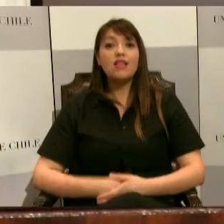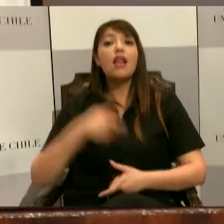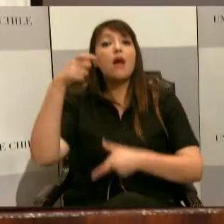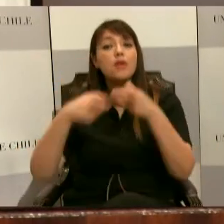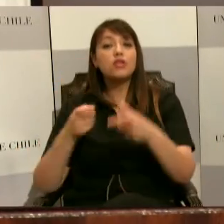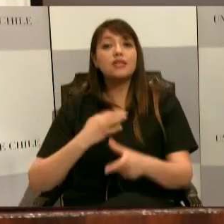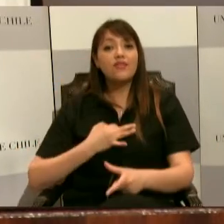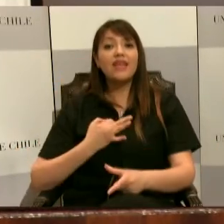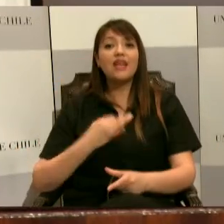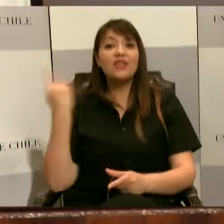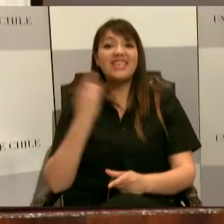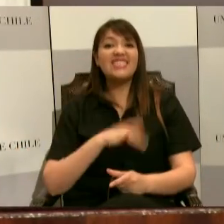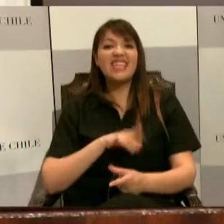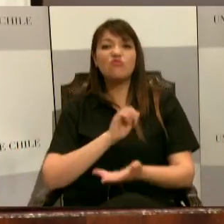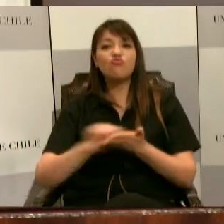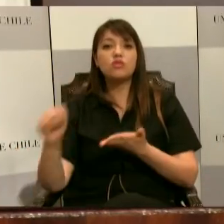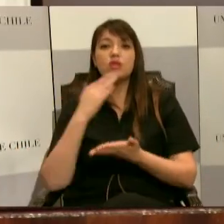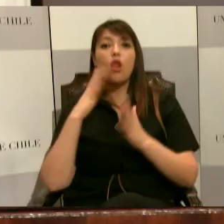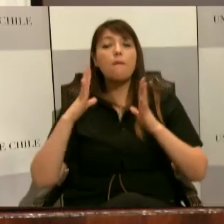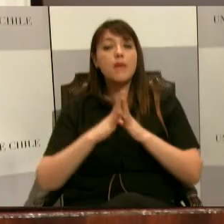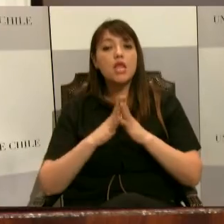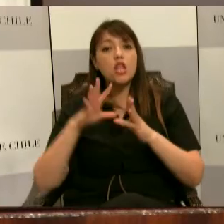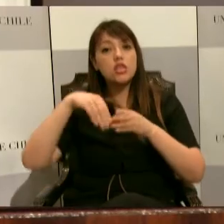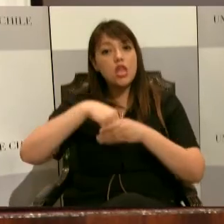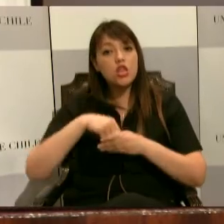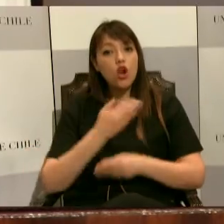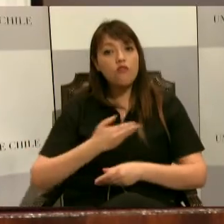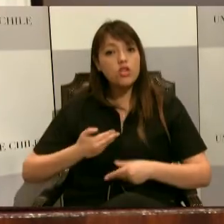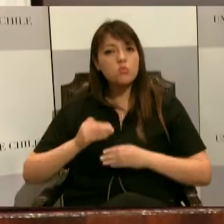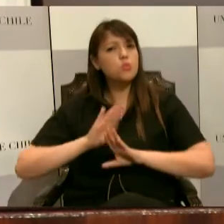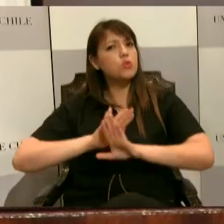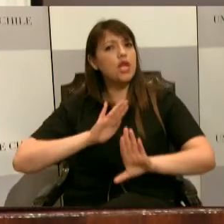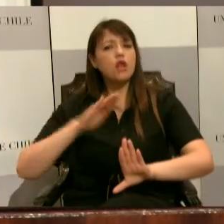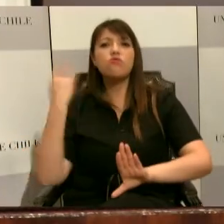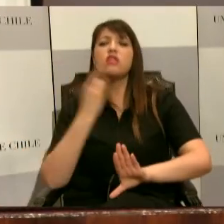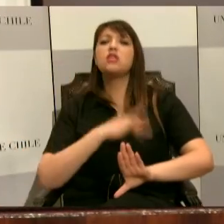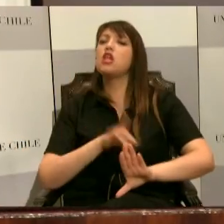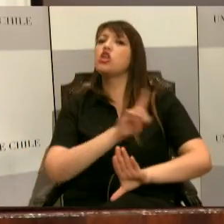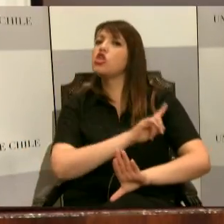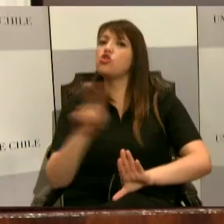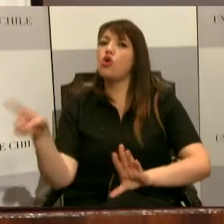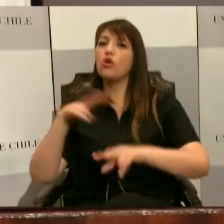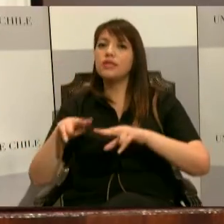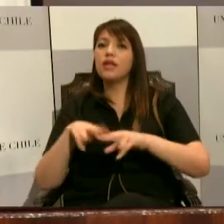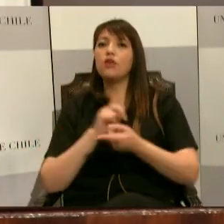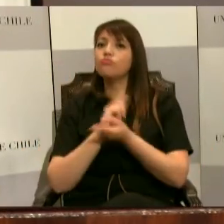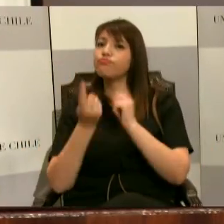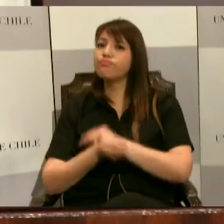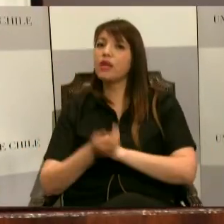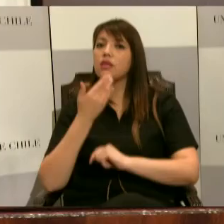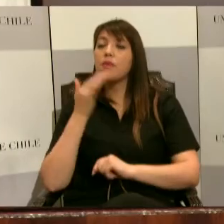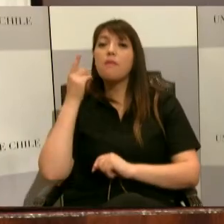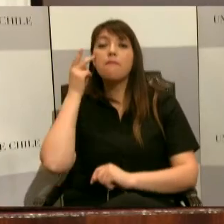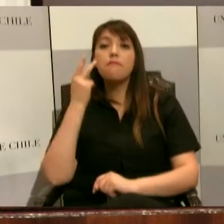proponían sacar el nombre de la universidad y que los militares dentro del gobierno militar se opusieron a que le cambiaran el nombre a la Universidad de Chile, considerando que